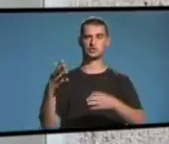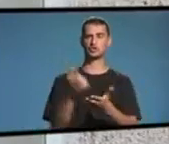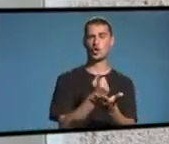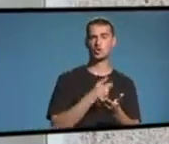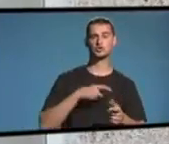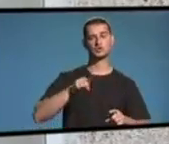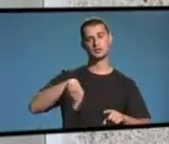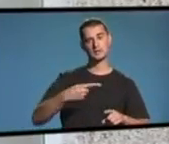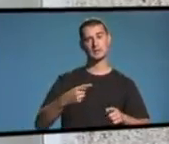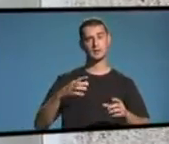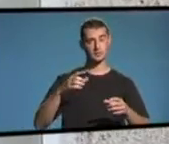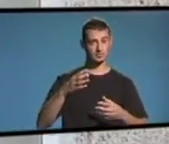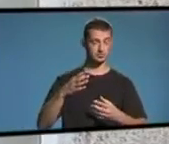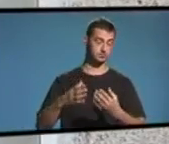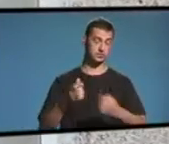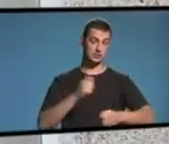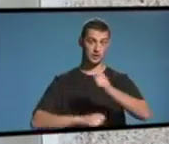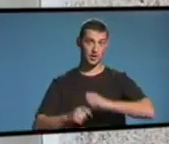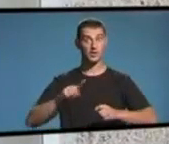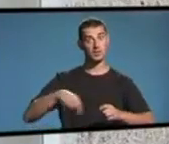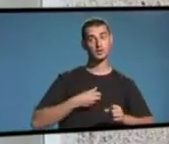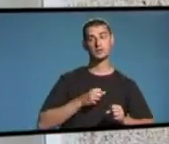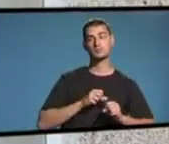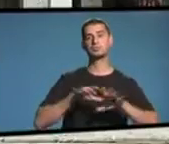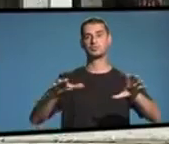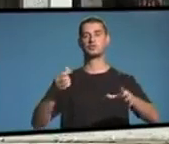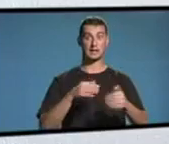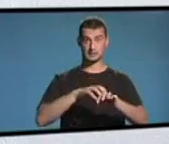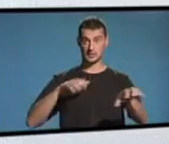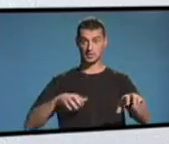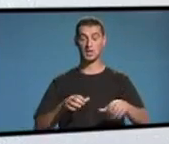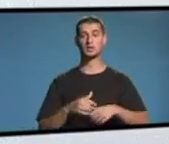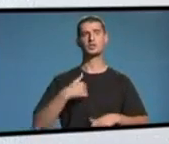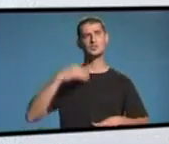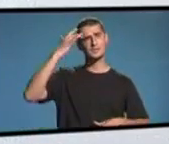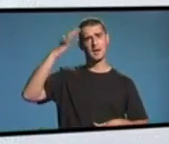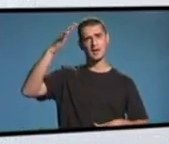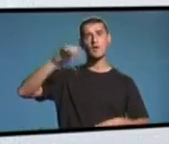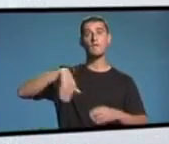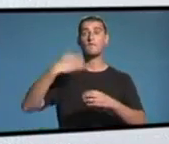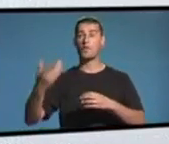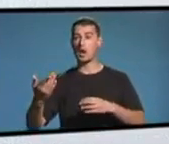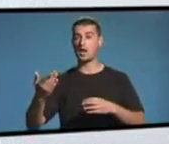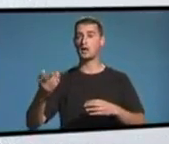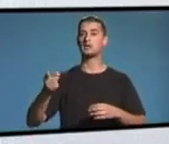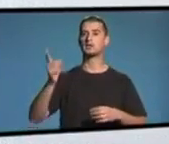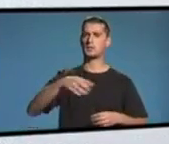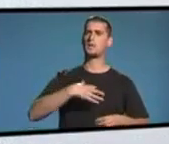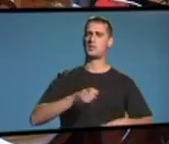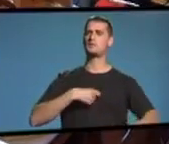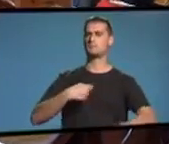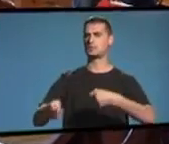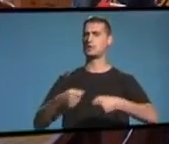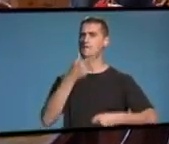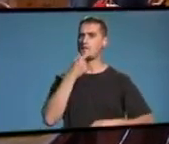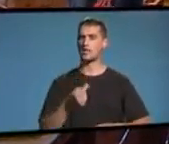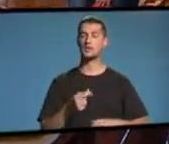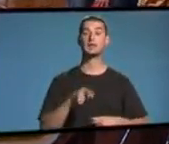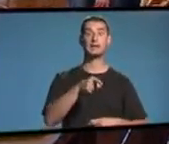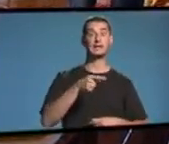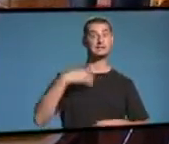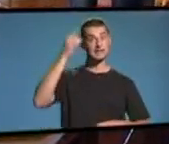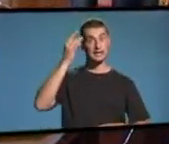temos que exportar é a nosa calidad, a calidad dos nosos produtos, a calidad dos nosos negocios. E un dos mellores lugares para que a xente de